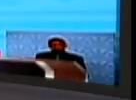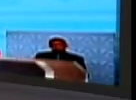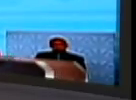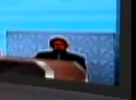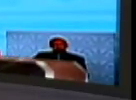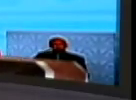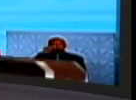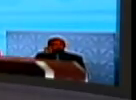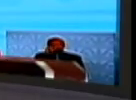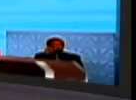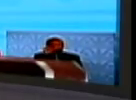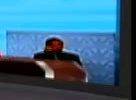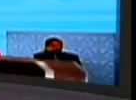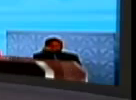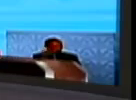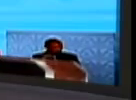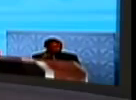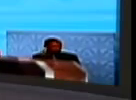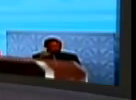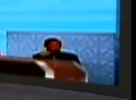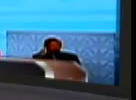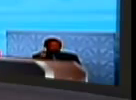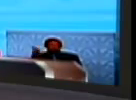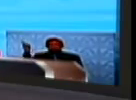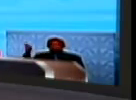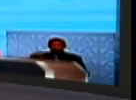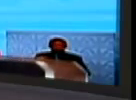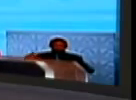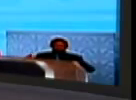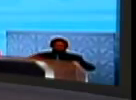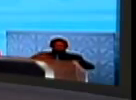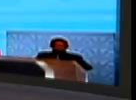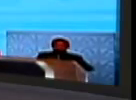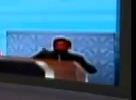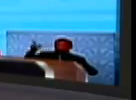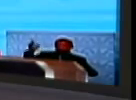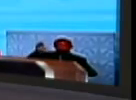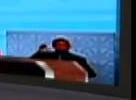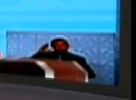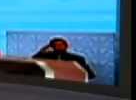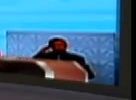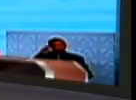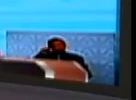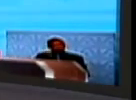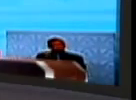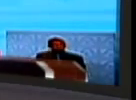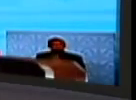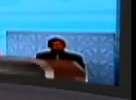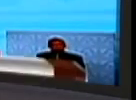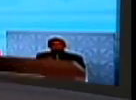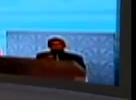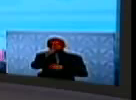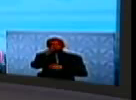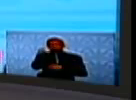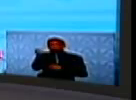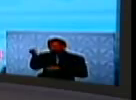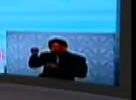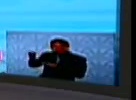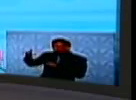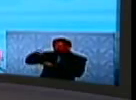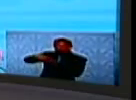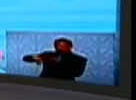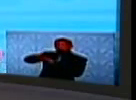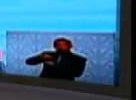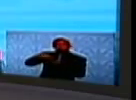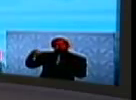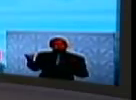tan abrupta de agarrar y tirarles ahí la tienda e irse en el primer mandoble para luego hacer que esos dos, tres minutitos, pues es más fácil